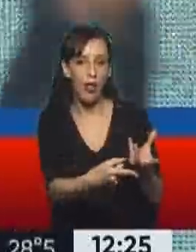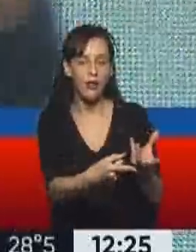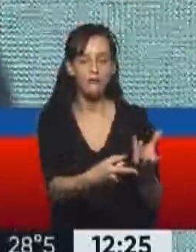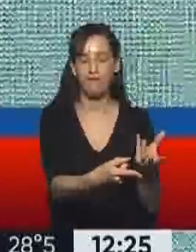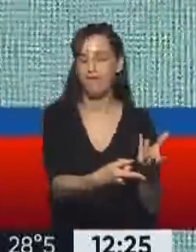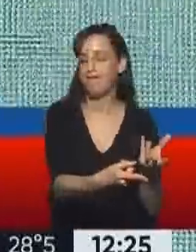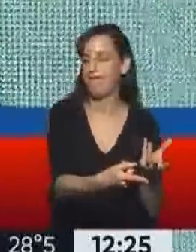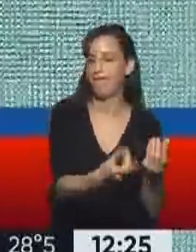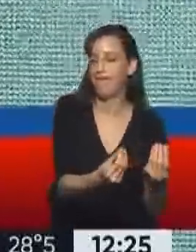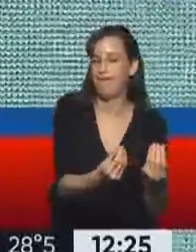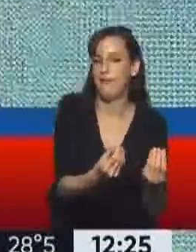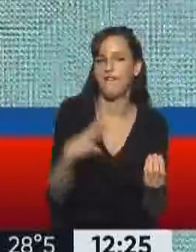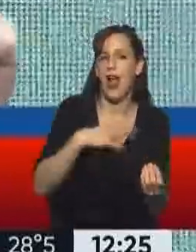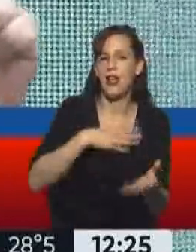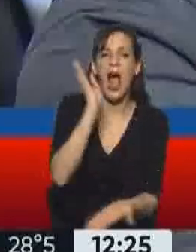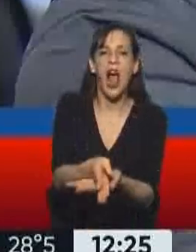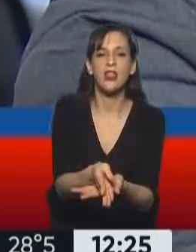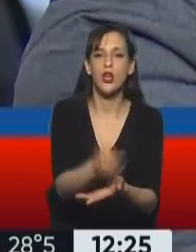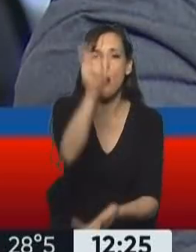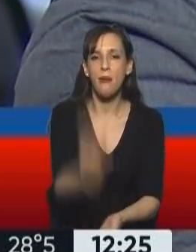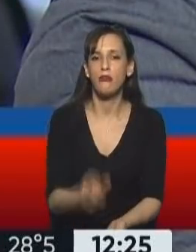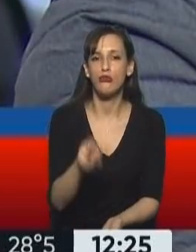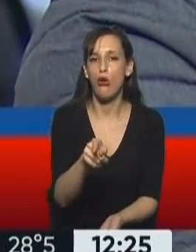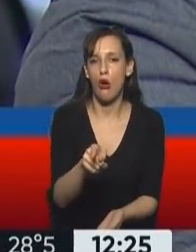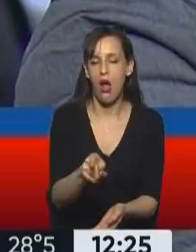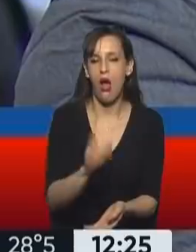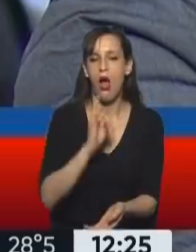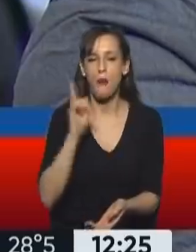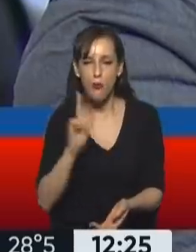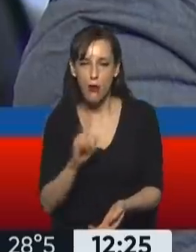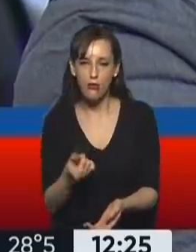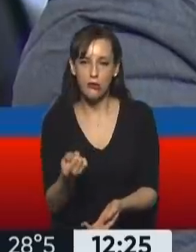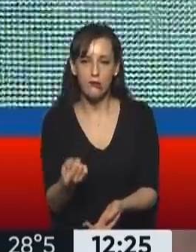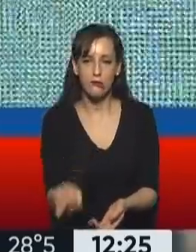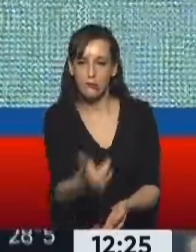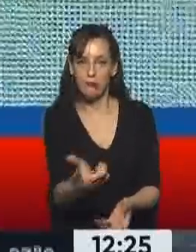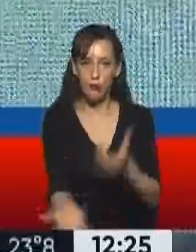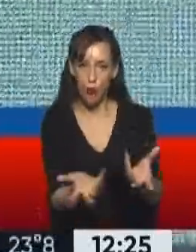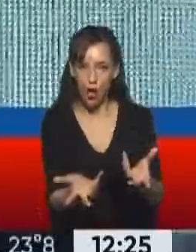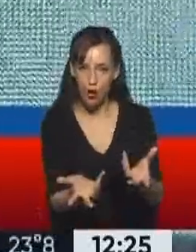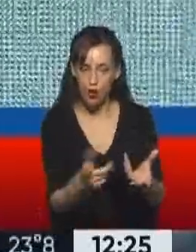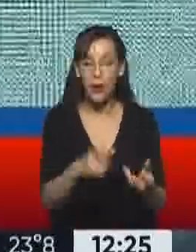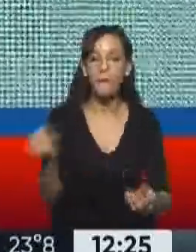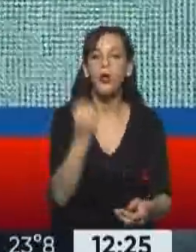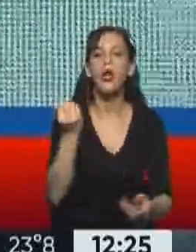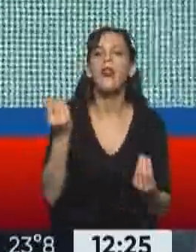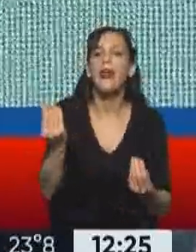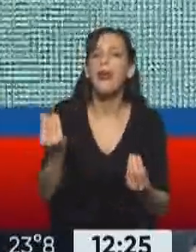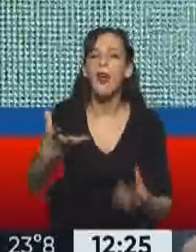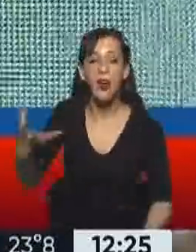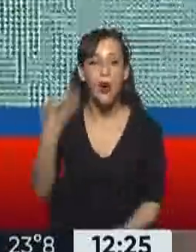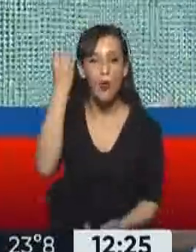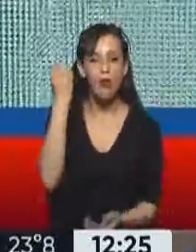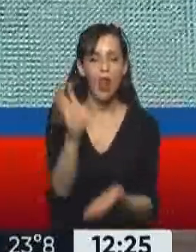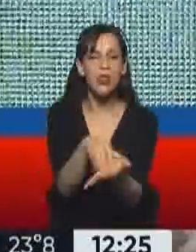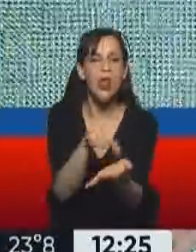el área que se quema. No importa si el fuego fue intencional o no. Porque lo importante es recuperar aquello que se ha dañado